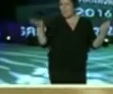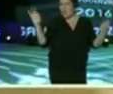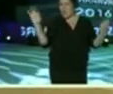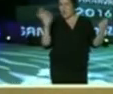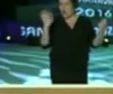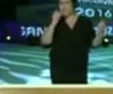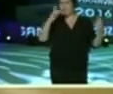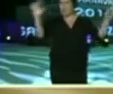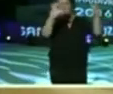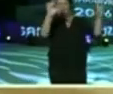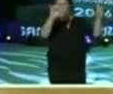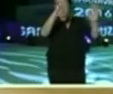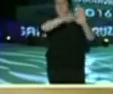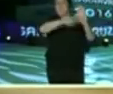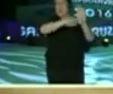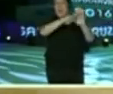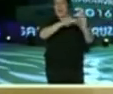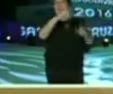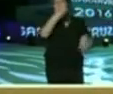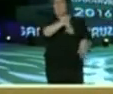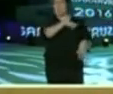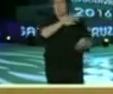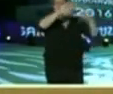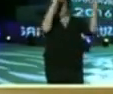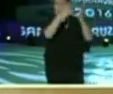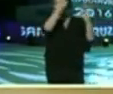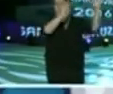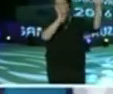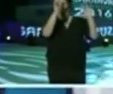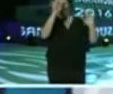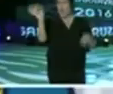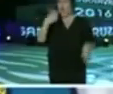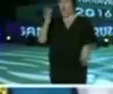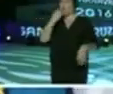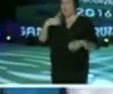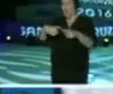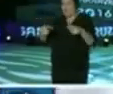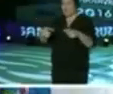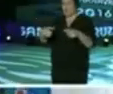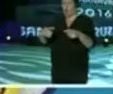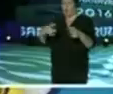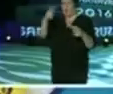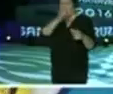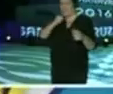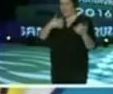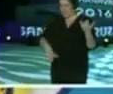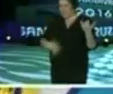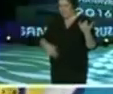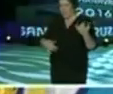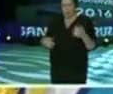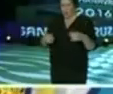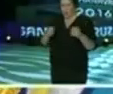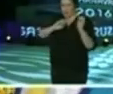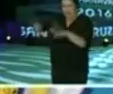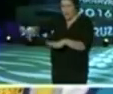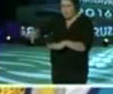por el mundo. Romperá todos sus discos de la Pantoja. No se pierda el final de